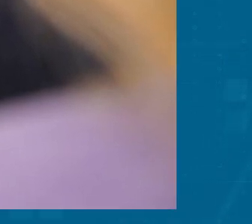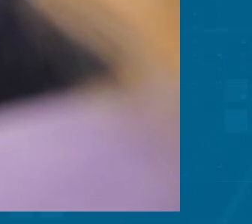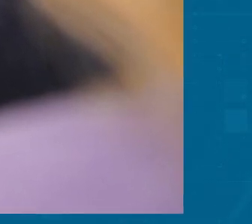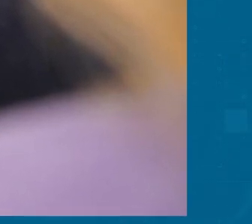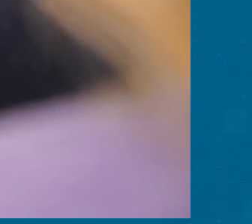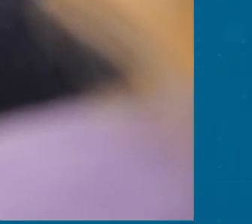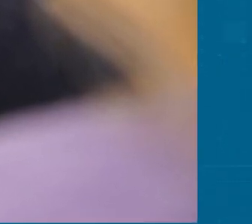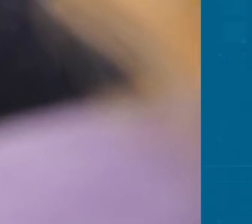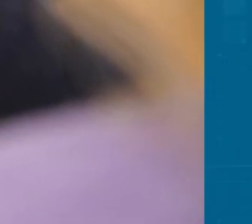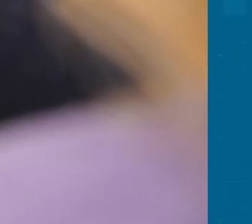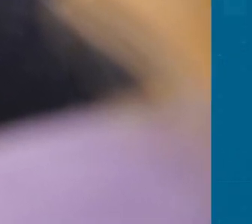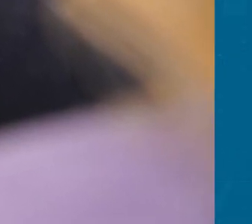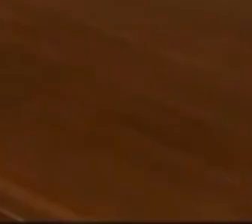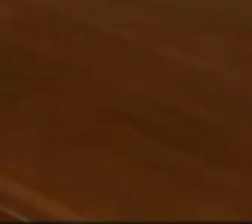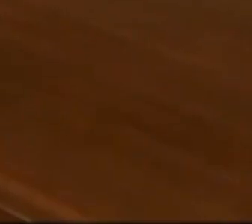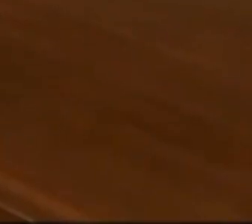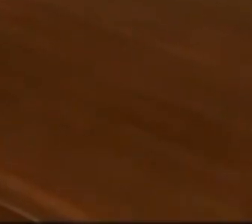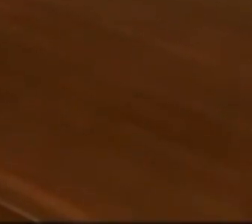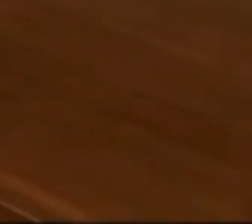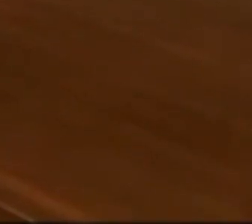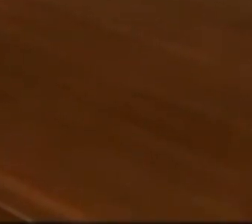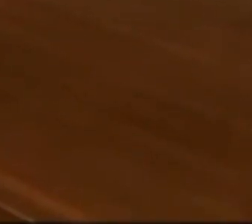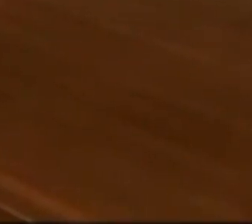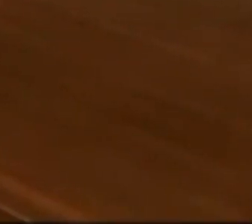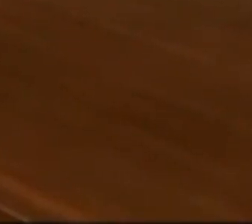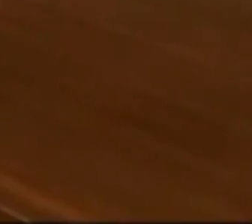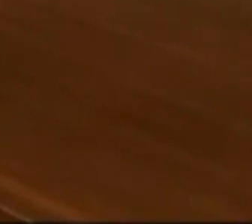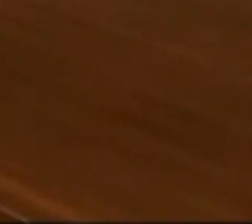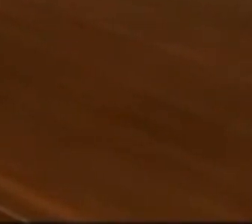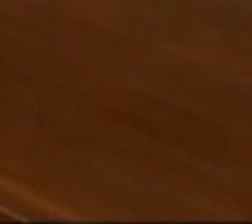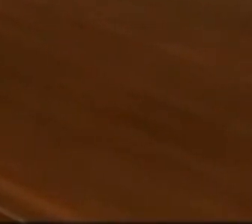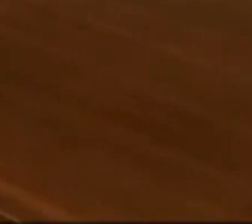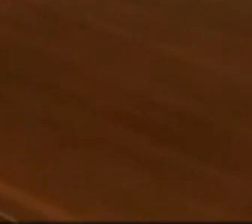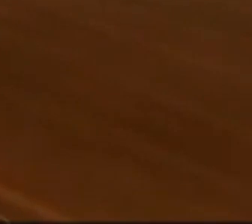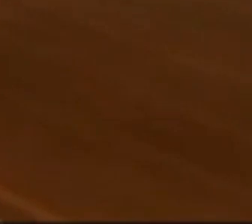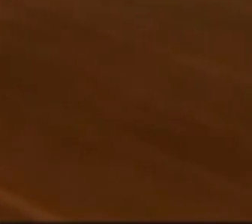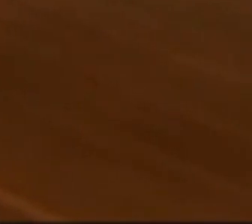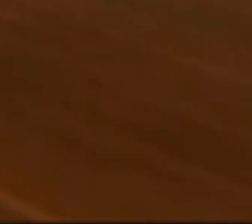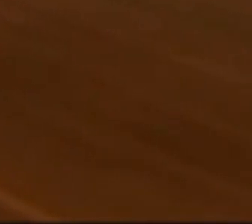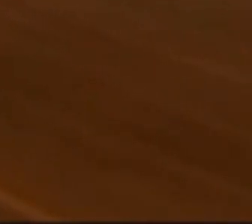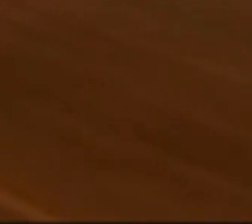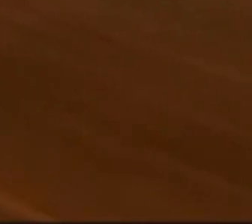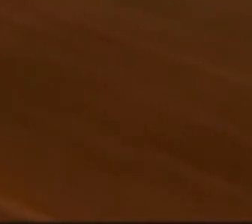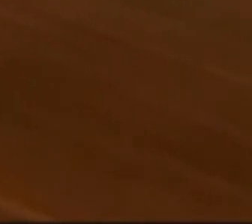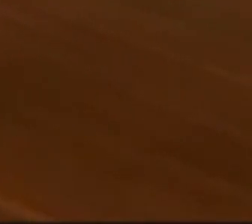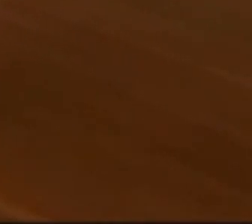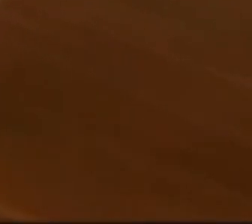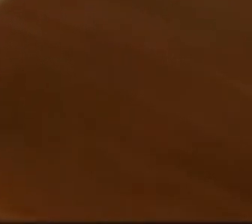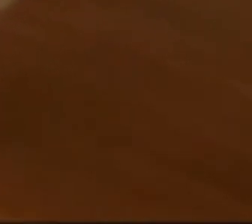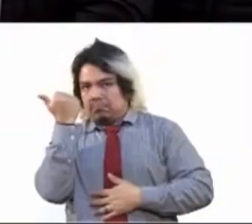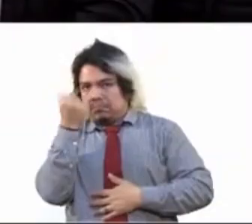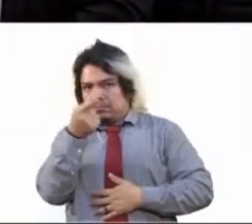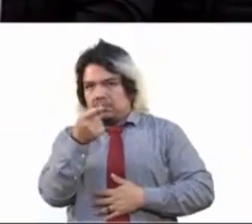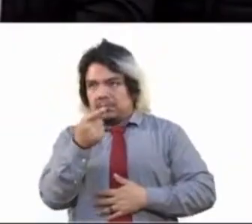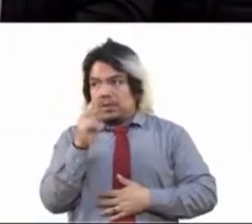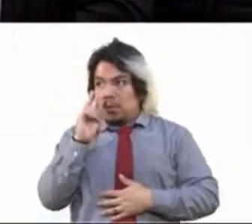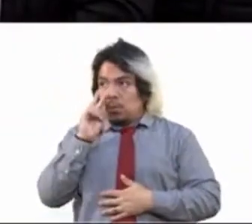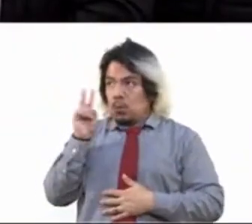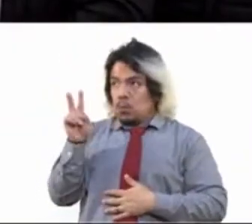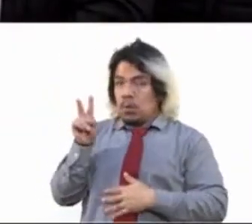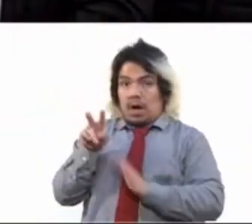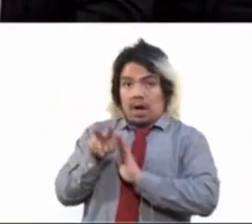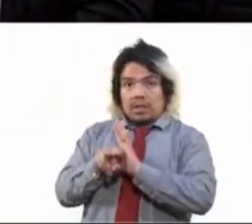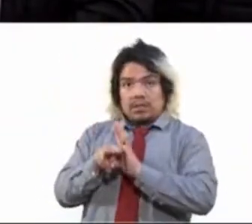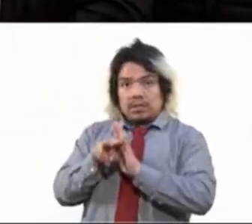trabajan en Estados Unidos. Además, agregó que el presidente es un defensor de Latinoamérica y de los pueblos de Centroamérica. Emocionante